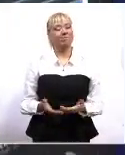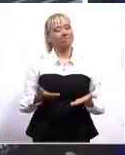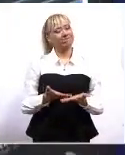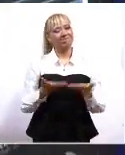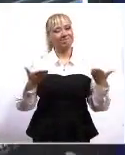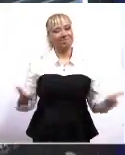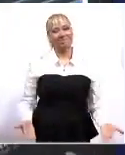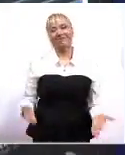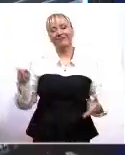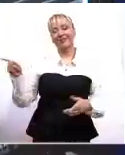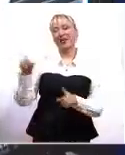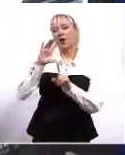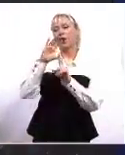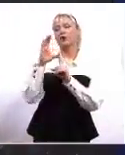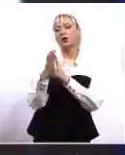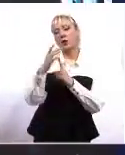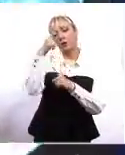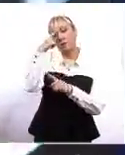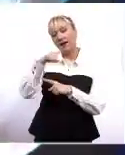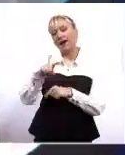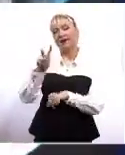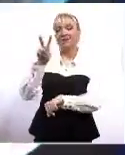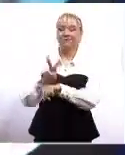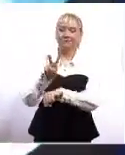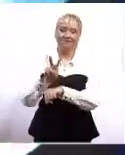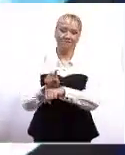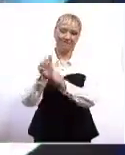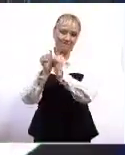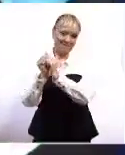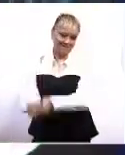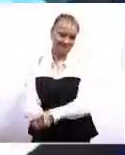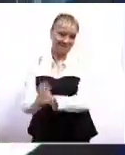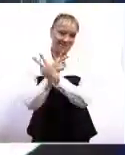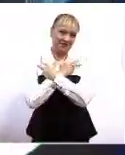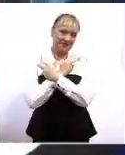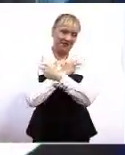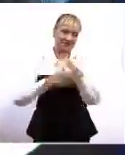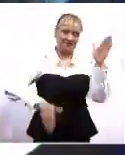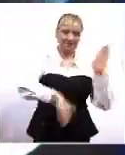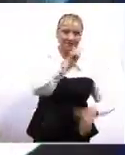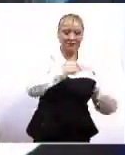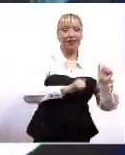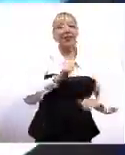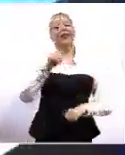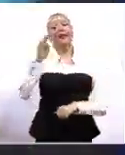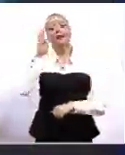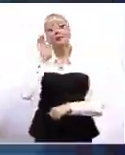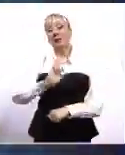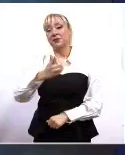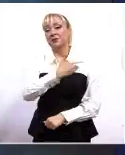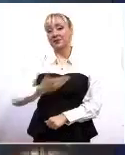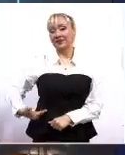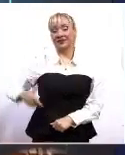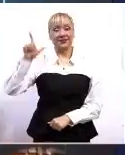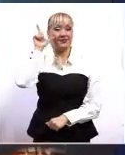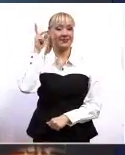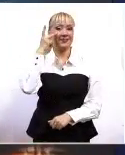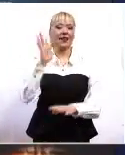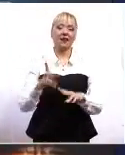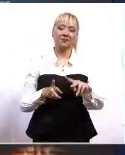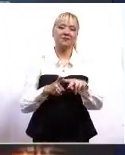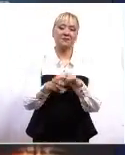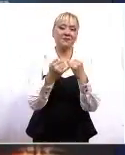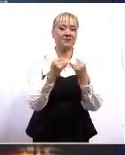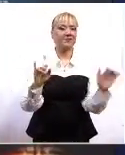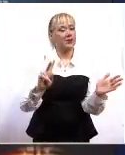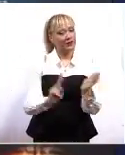Con el informe de la Comisión de Receso, la ministra presidenta Norma Lucía Piña Hernández inauguró el segundo periodo ordinario de sesiones del año